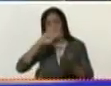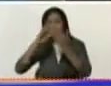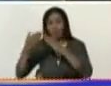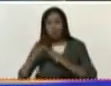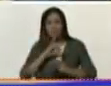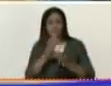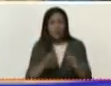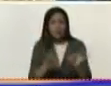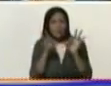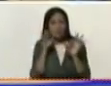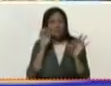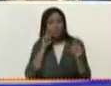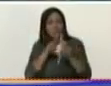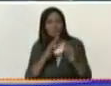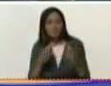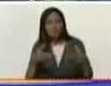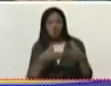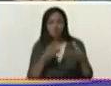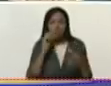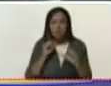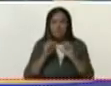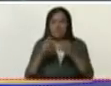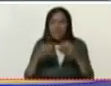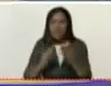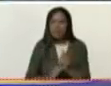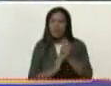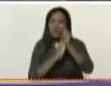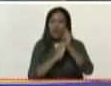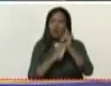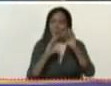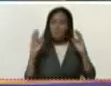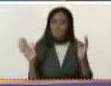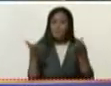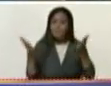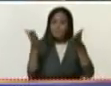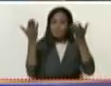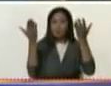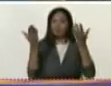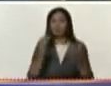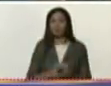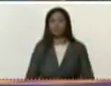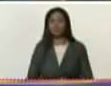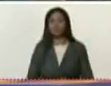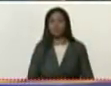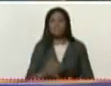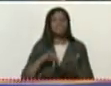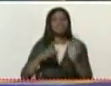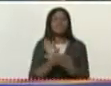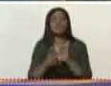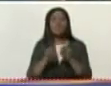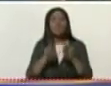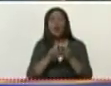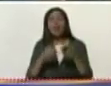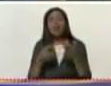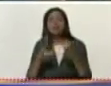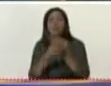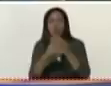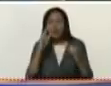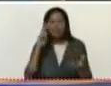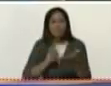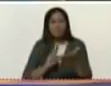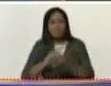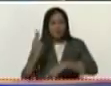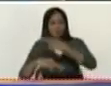plan especial para quedarle bien a ese nuevo liderazgo que va surgiendo. Esa es la democracia verdadera, la democracia